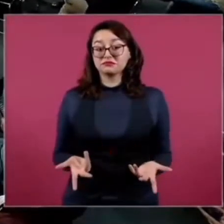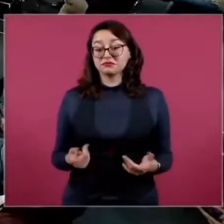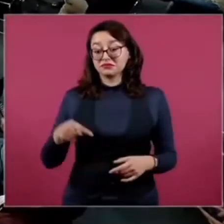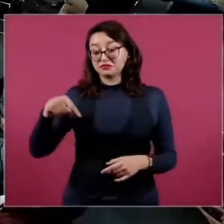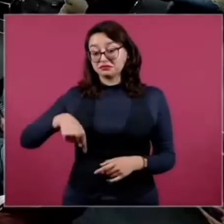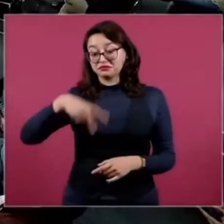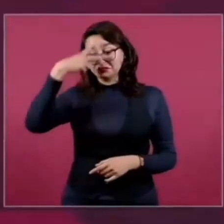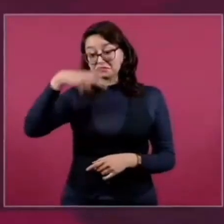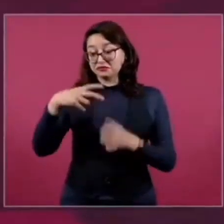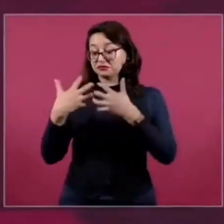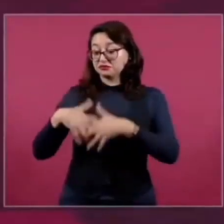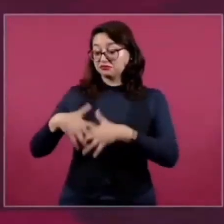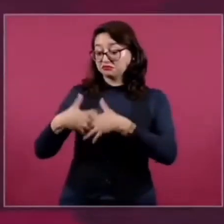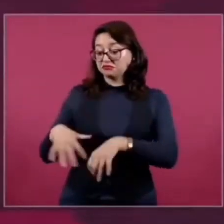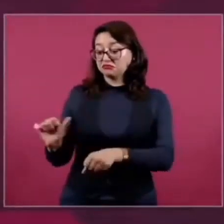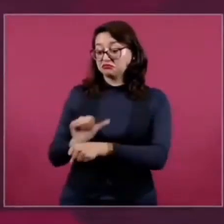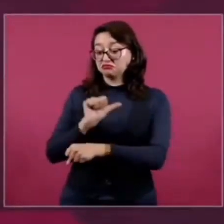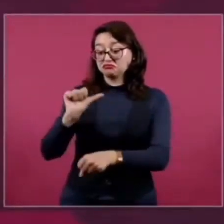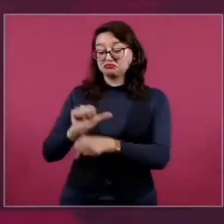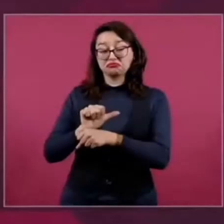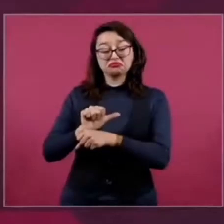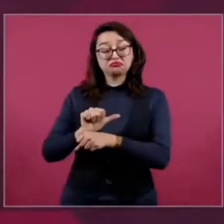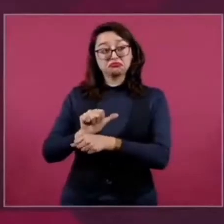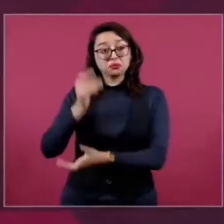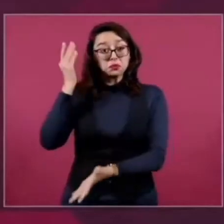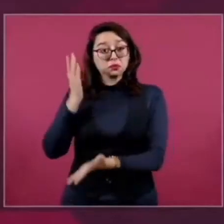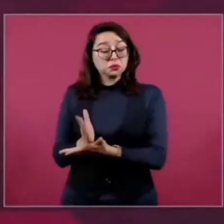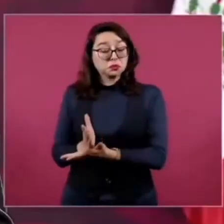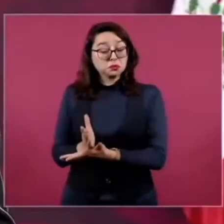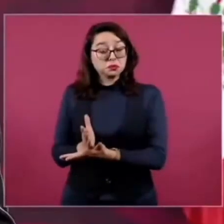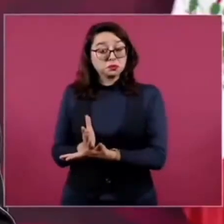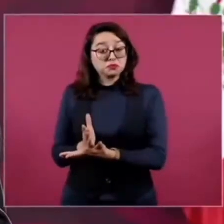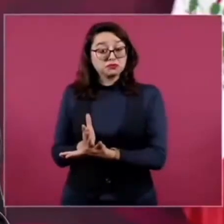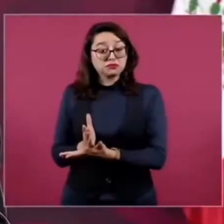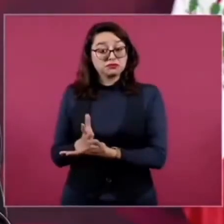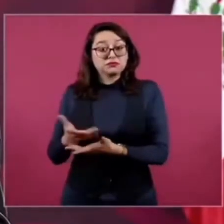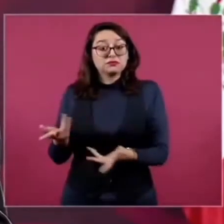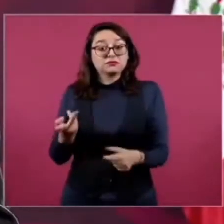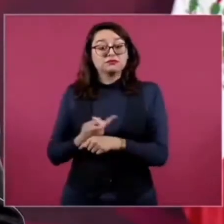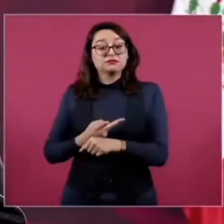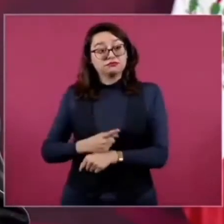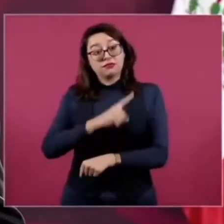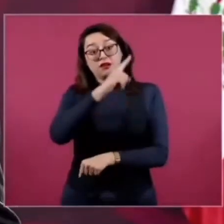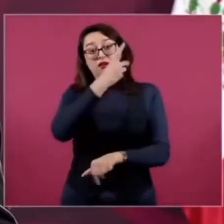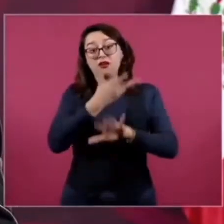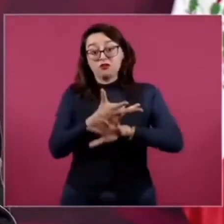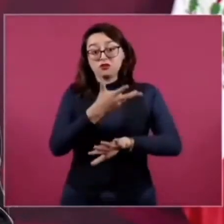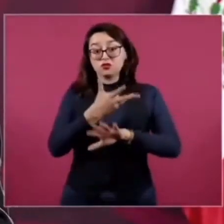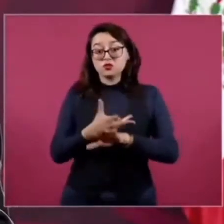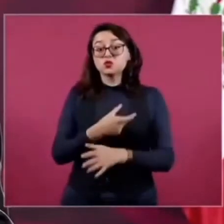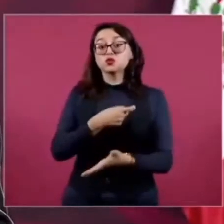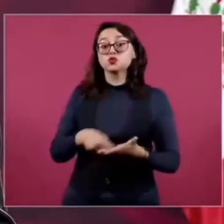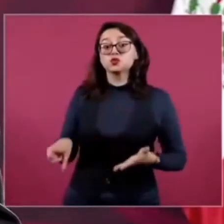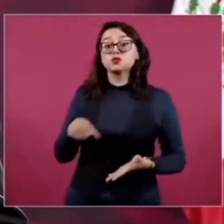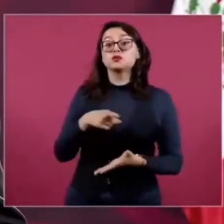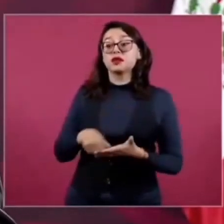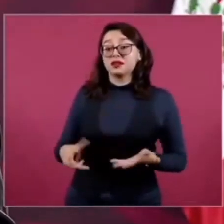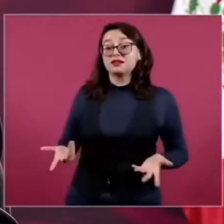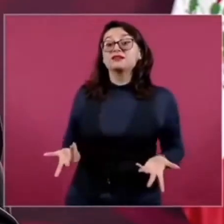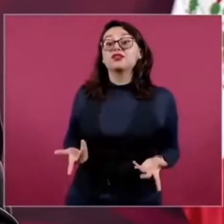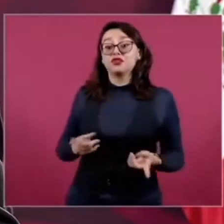automóviles en México, el consumidor de Estados Unidos tendría que